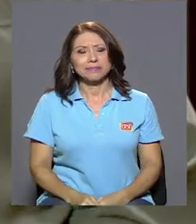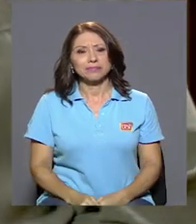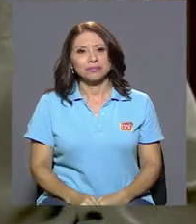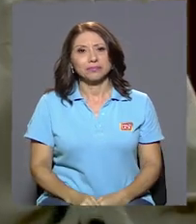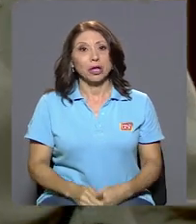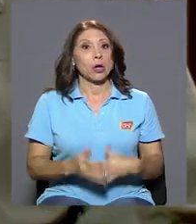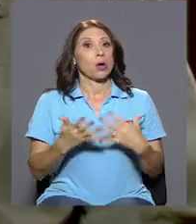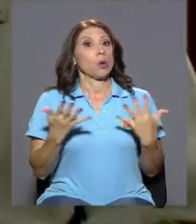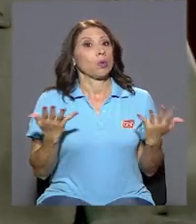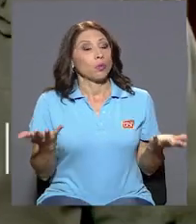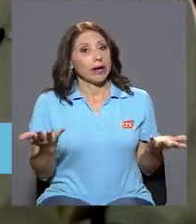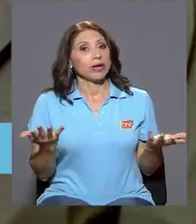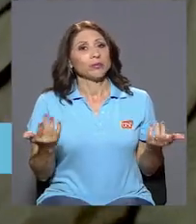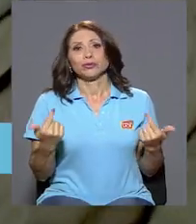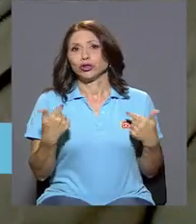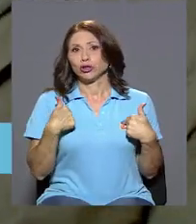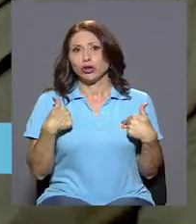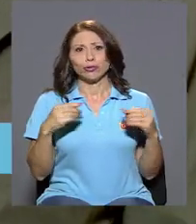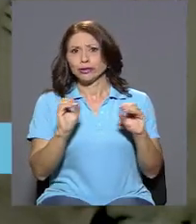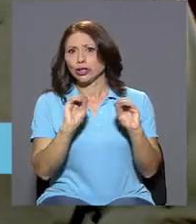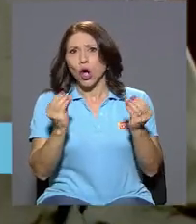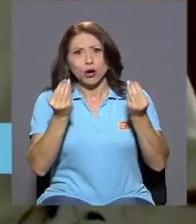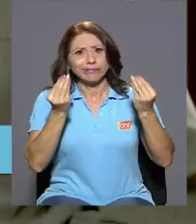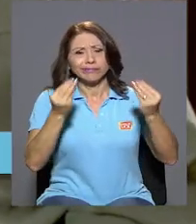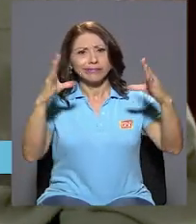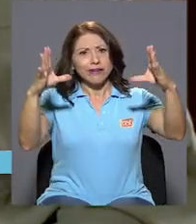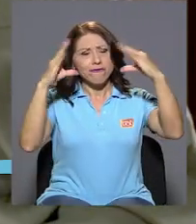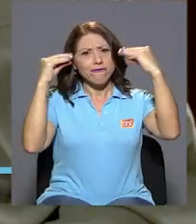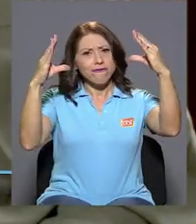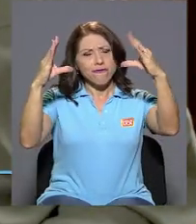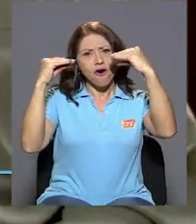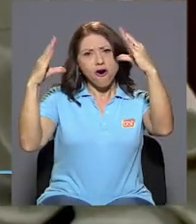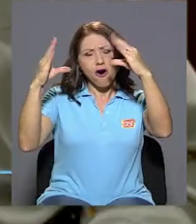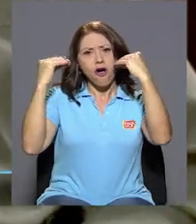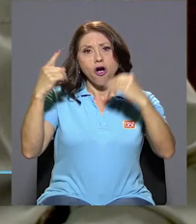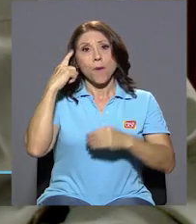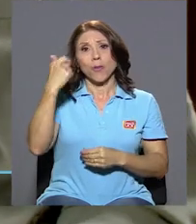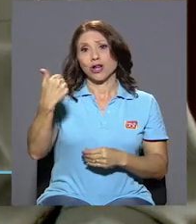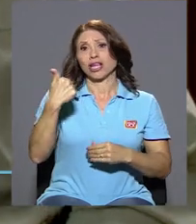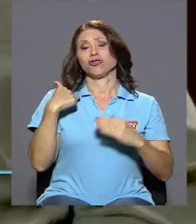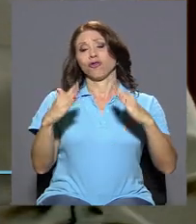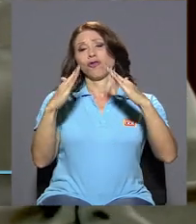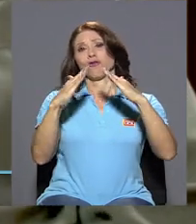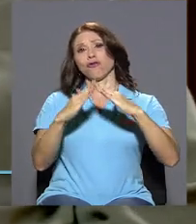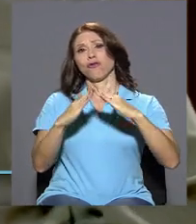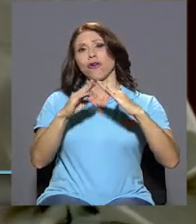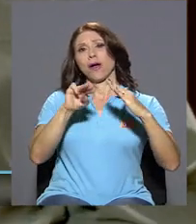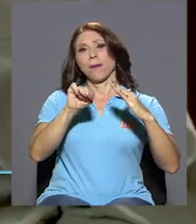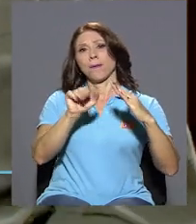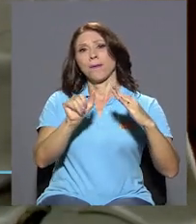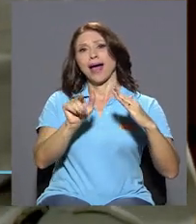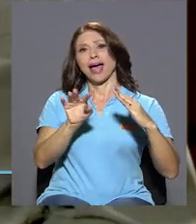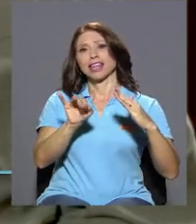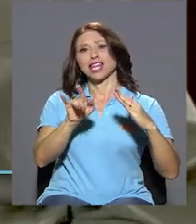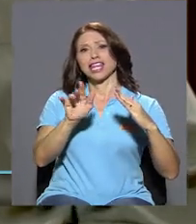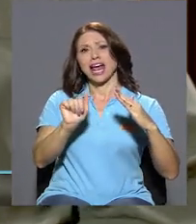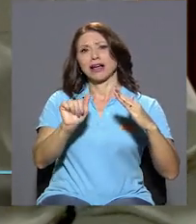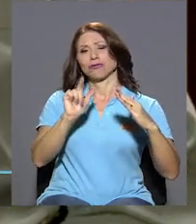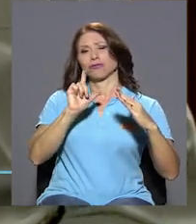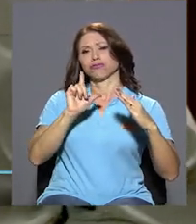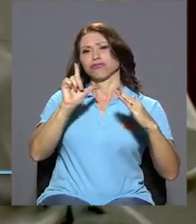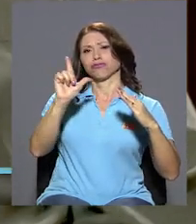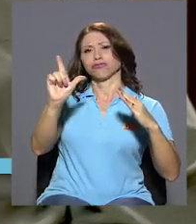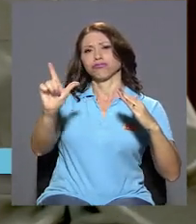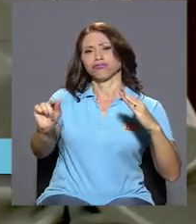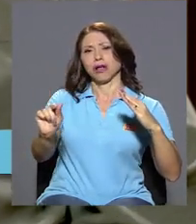bueno no tengo demasiada información pero yo soy de la zona de matina de la zona